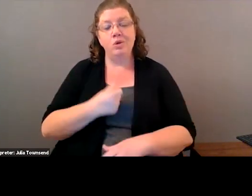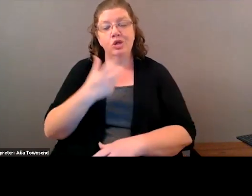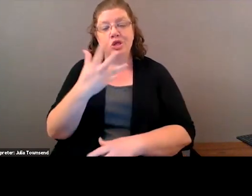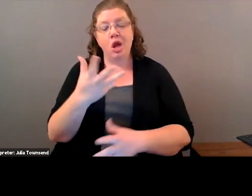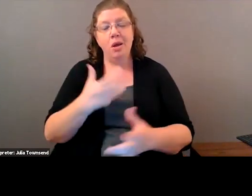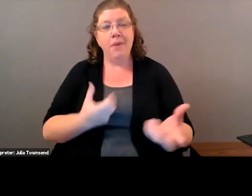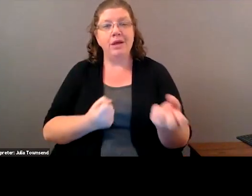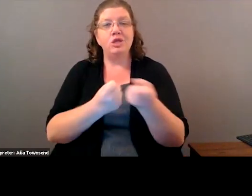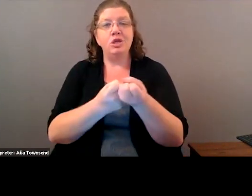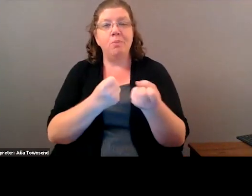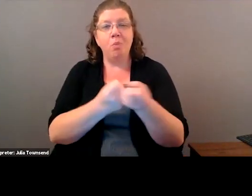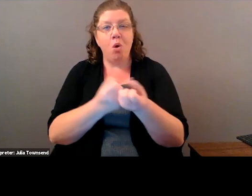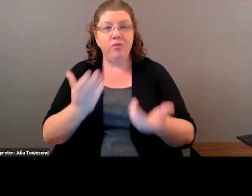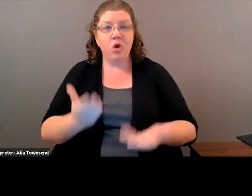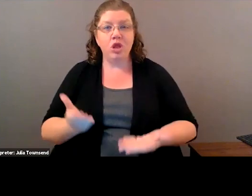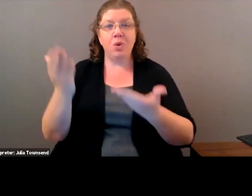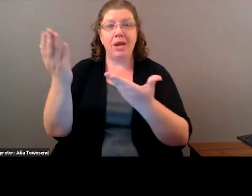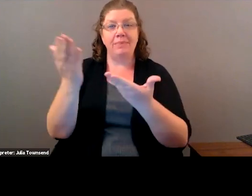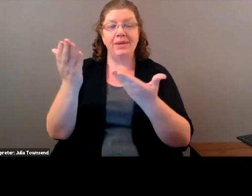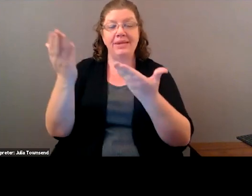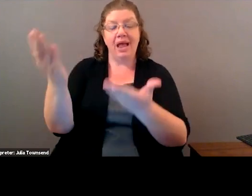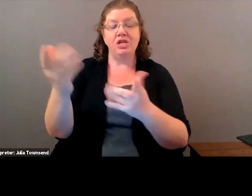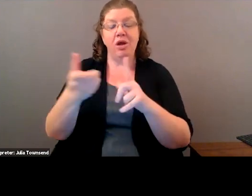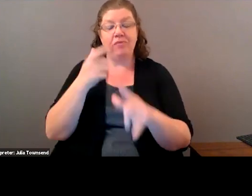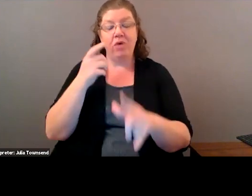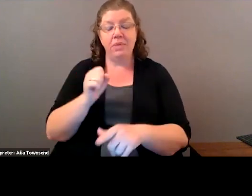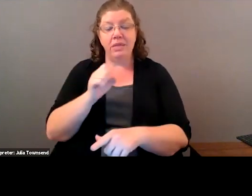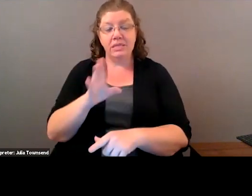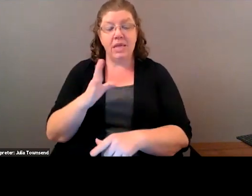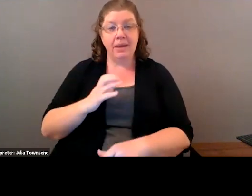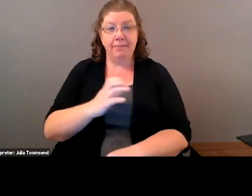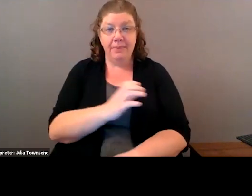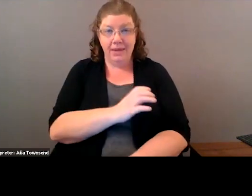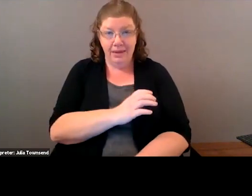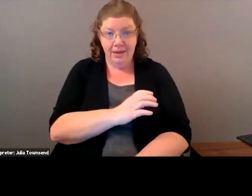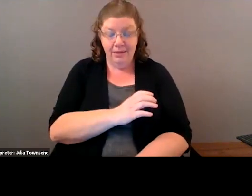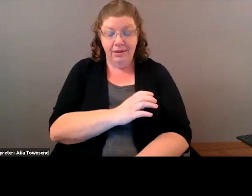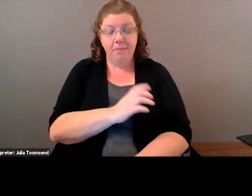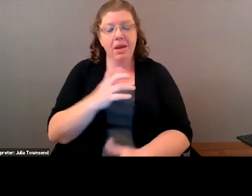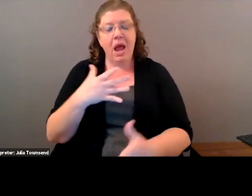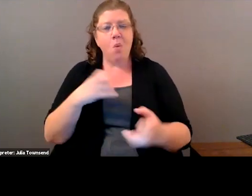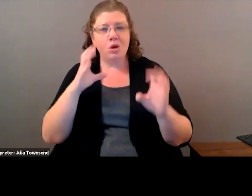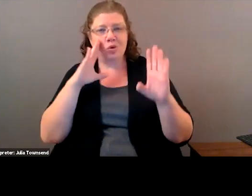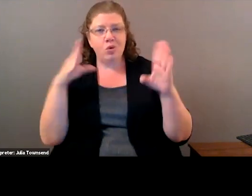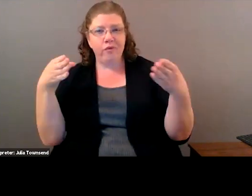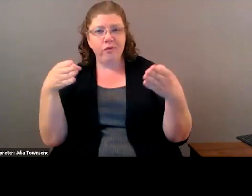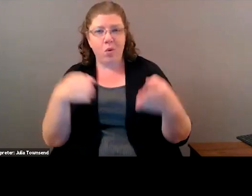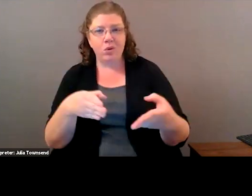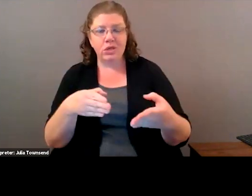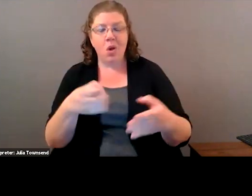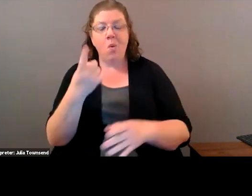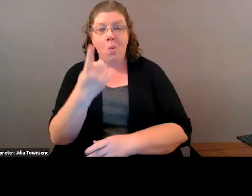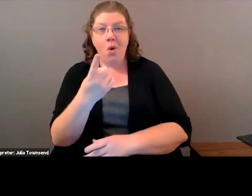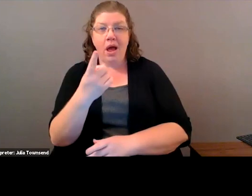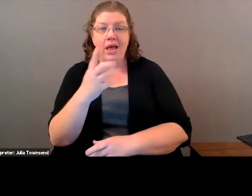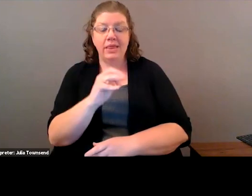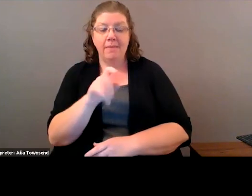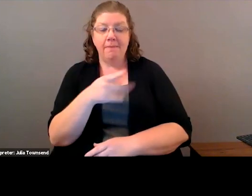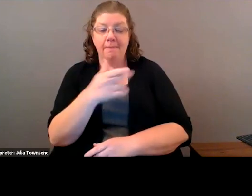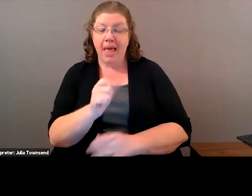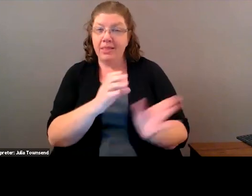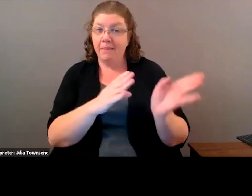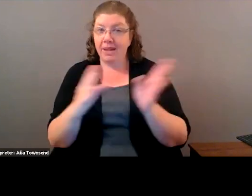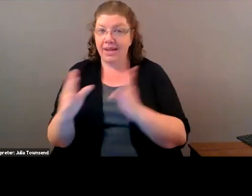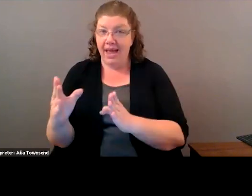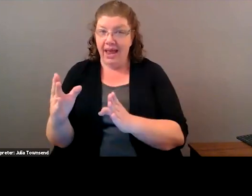subcomité, pero me gustaría enfocarme en 2. Una es el plan Meta, el cual he tenido la oportunidad